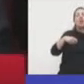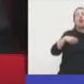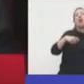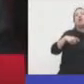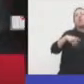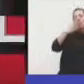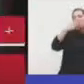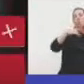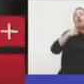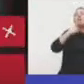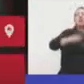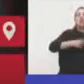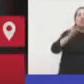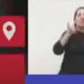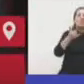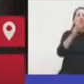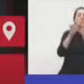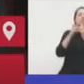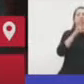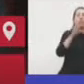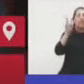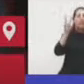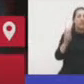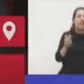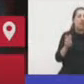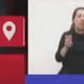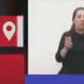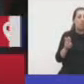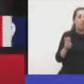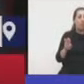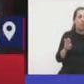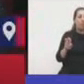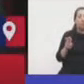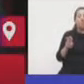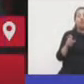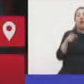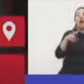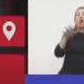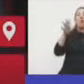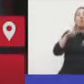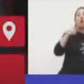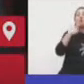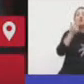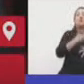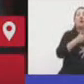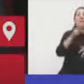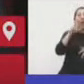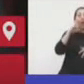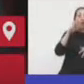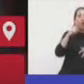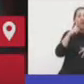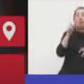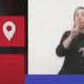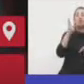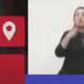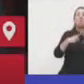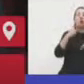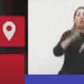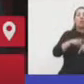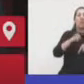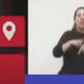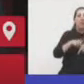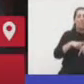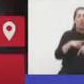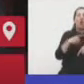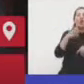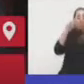todo el tiempo una tiranía, y menos en Argentina, insisto, que con toda la intención desde el poder hegemónico central que fue el kirchnerismo en